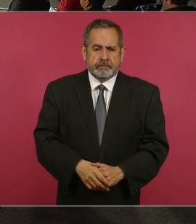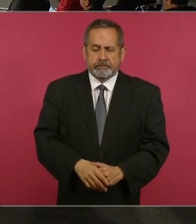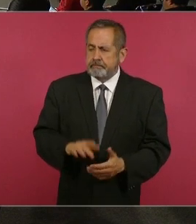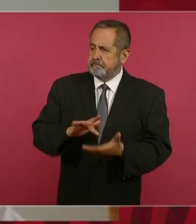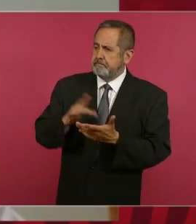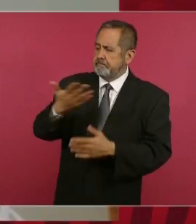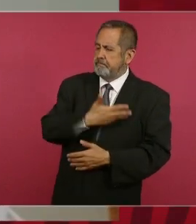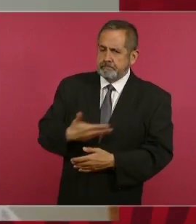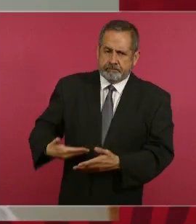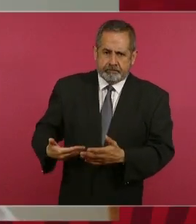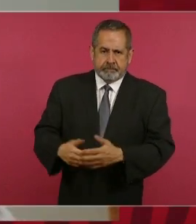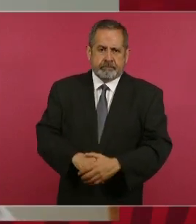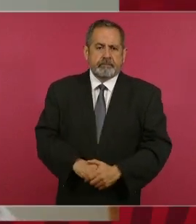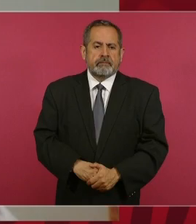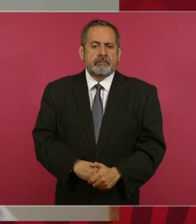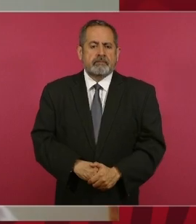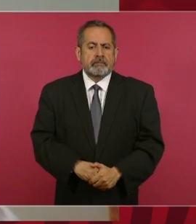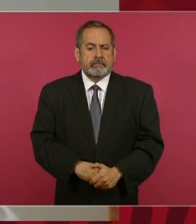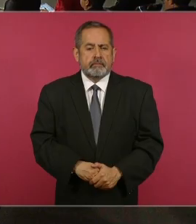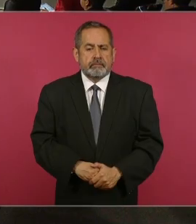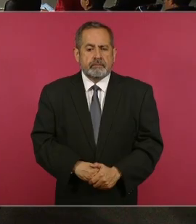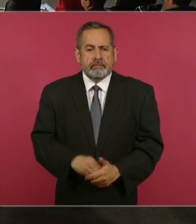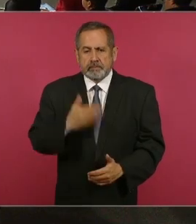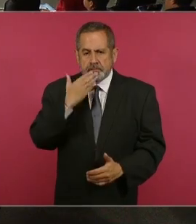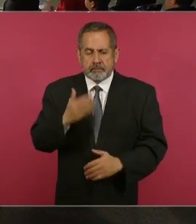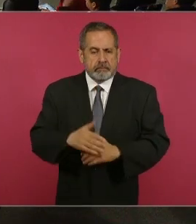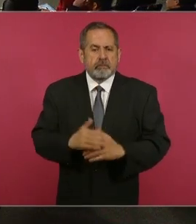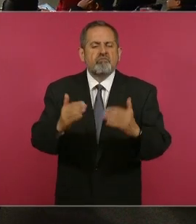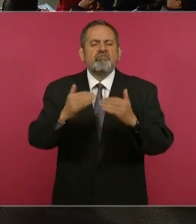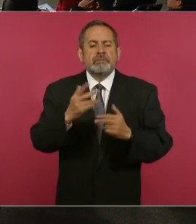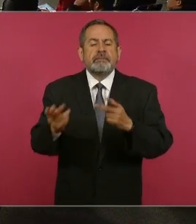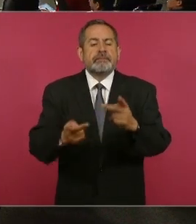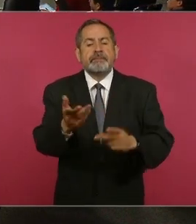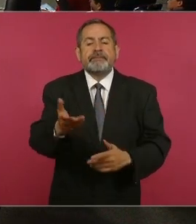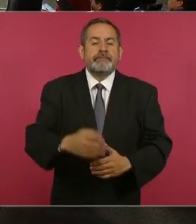Gracias, presidente. Muy bien, pues vamos.